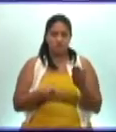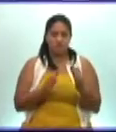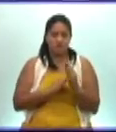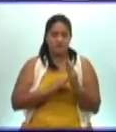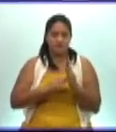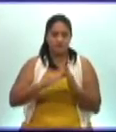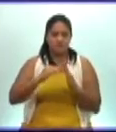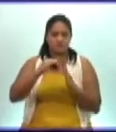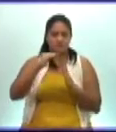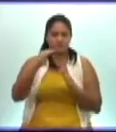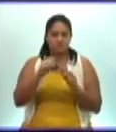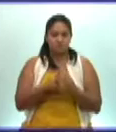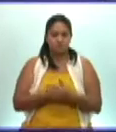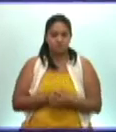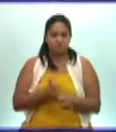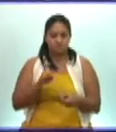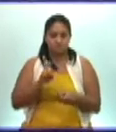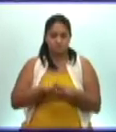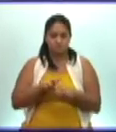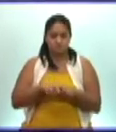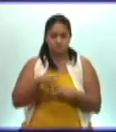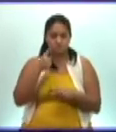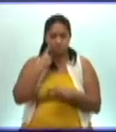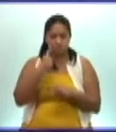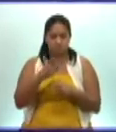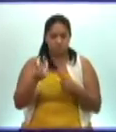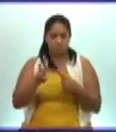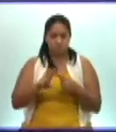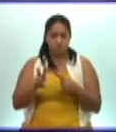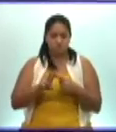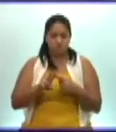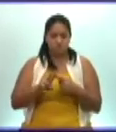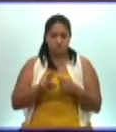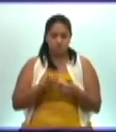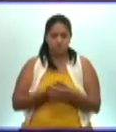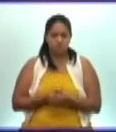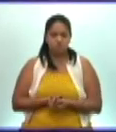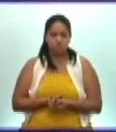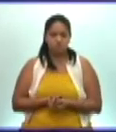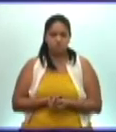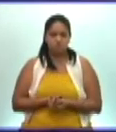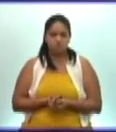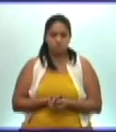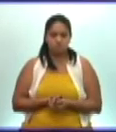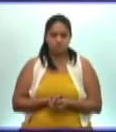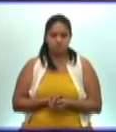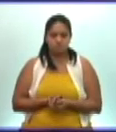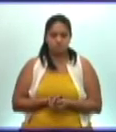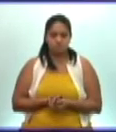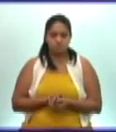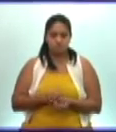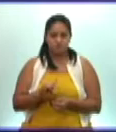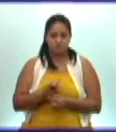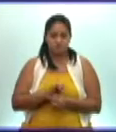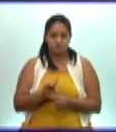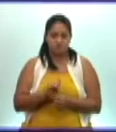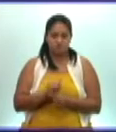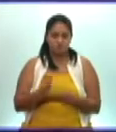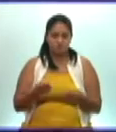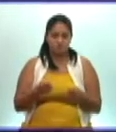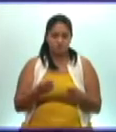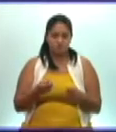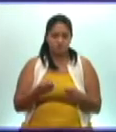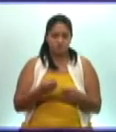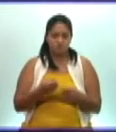que cuando estás sentado viendo la televisión, no solo las ondas de luz visible de la televisión golpean tus ojos, también las ondas de radio que se transmiten desde